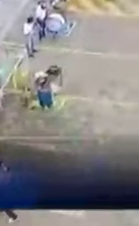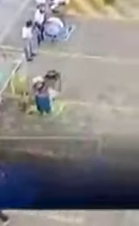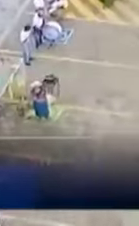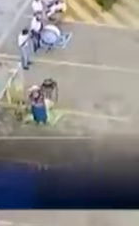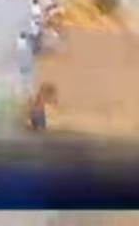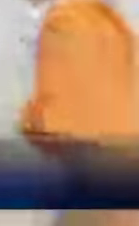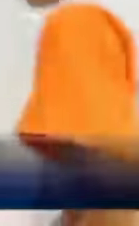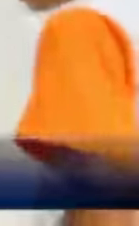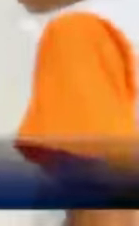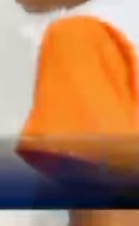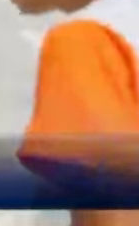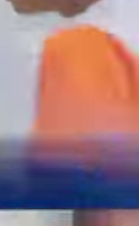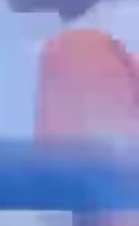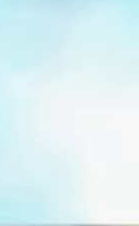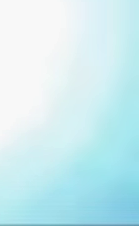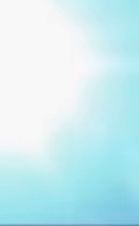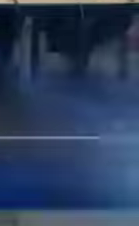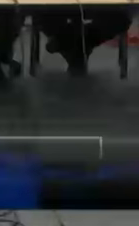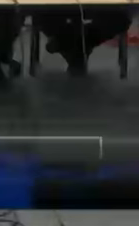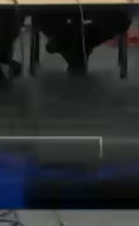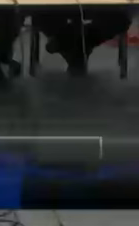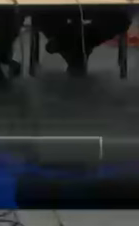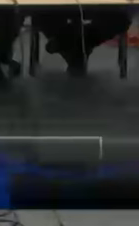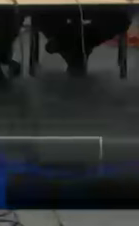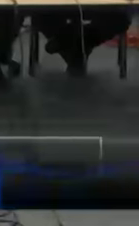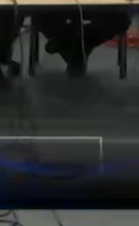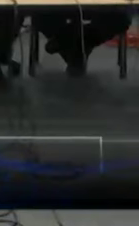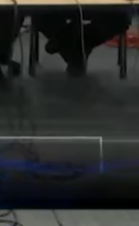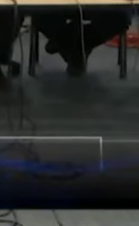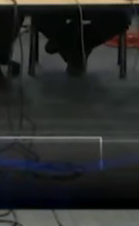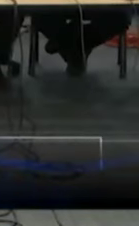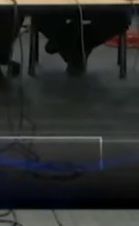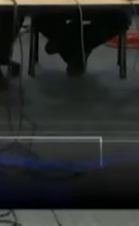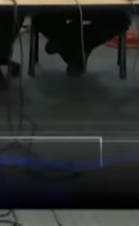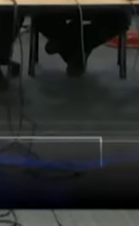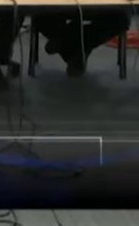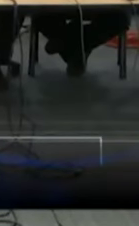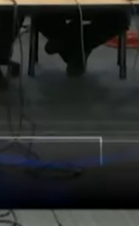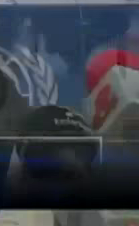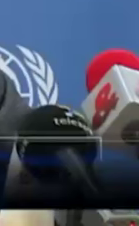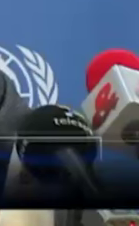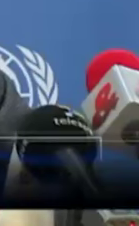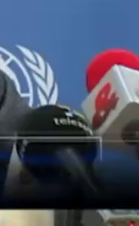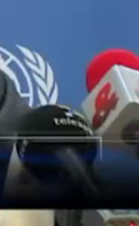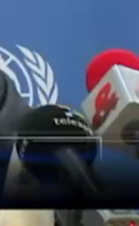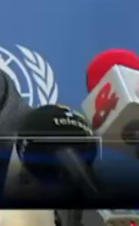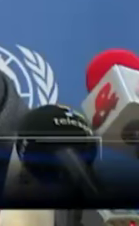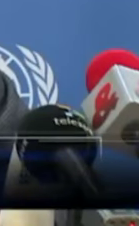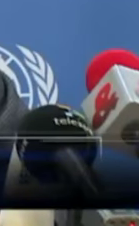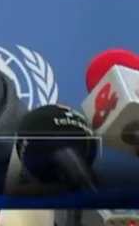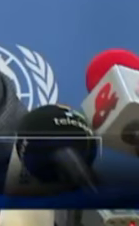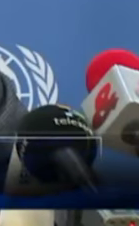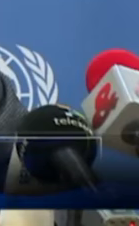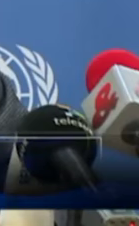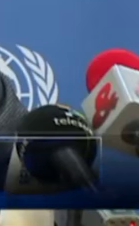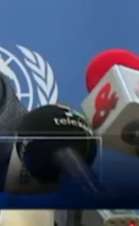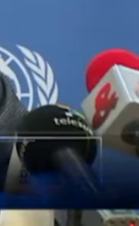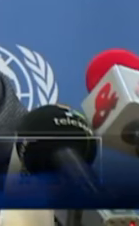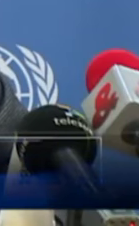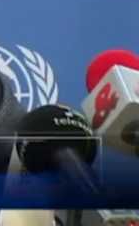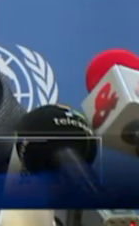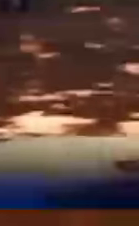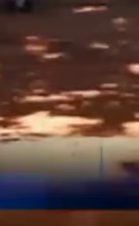museo arqueológico del país. Y en lo internacional, la misión de la ONU en Colombia asegura estar